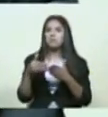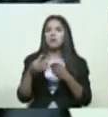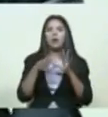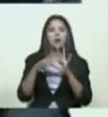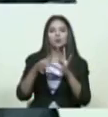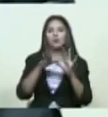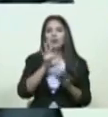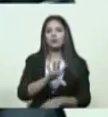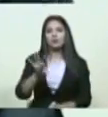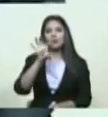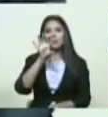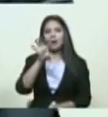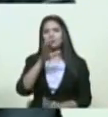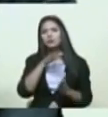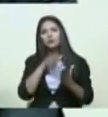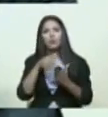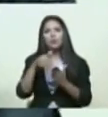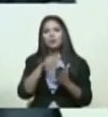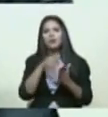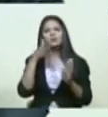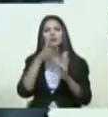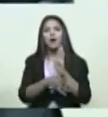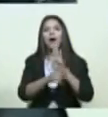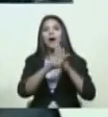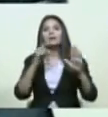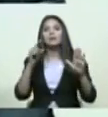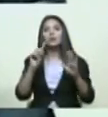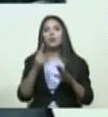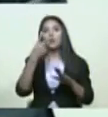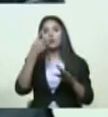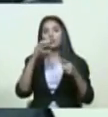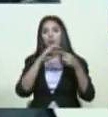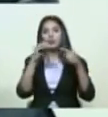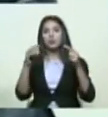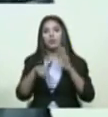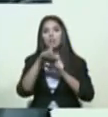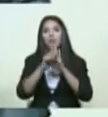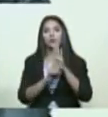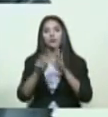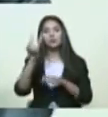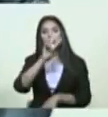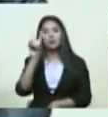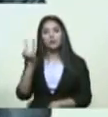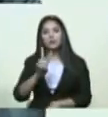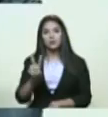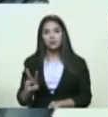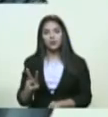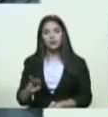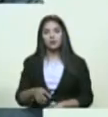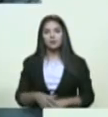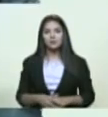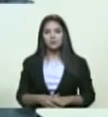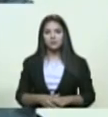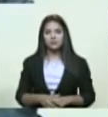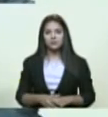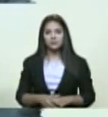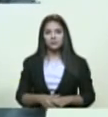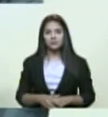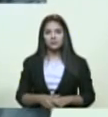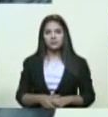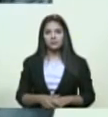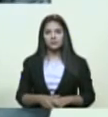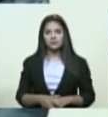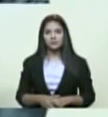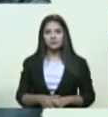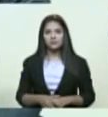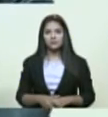país, vulnerar lo que está establecido en el artículo primero de la Constitución de la República Bolivariana de Venezuela.